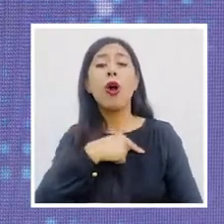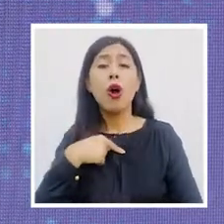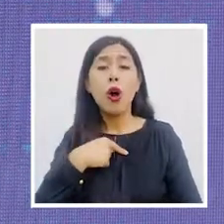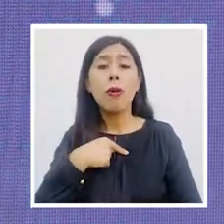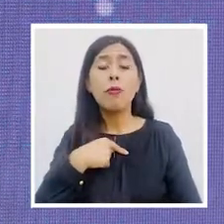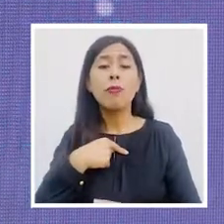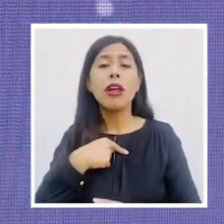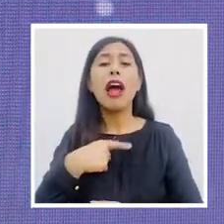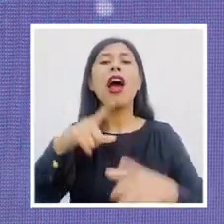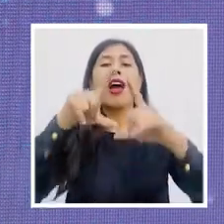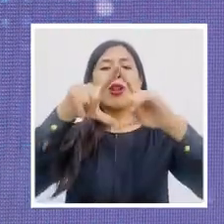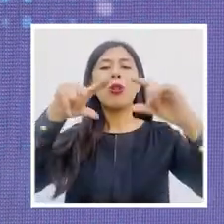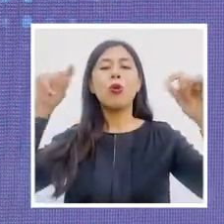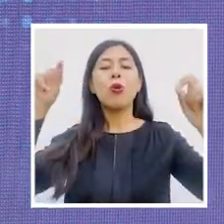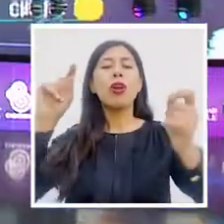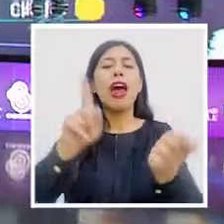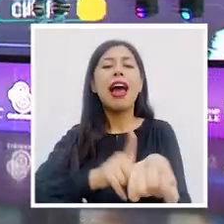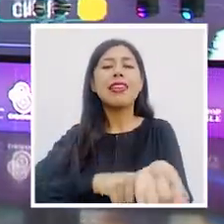sangre.